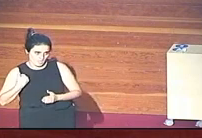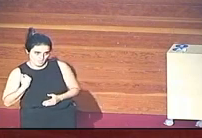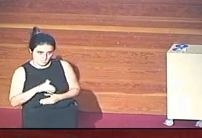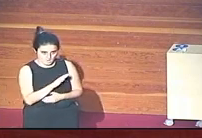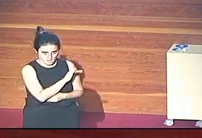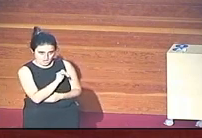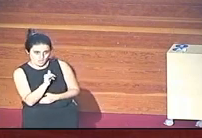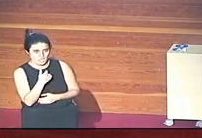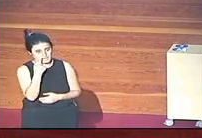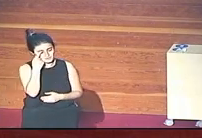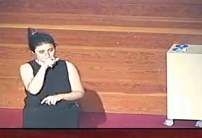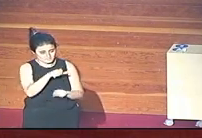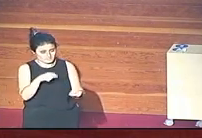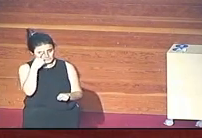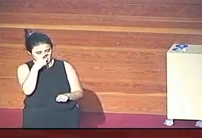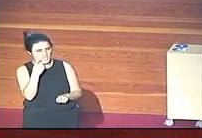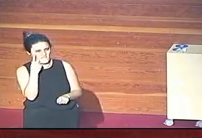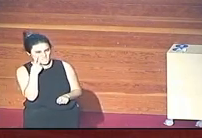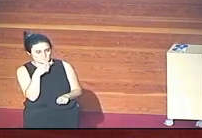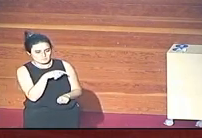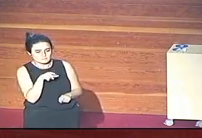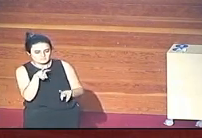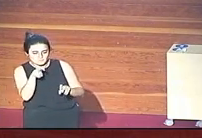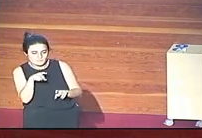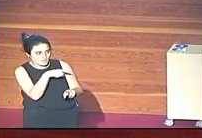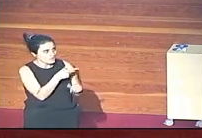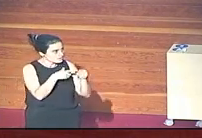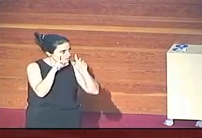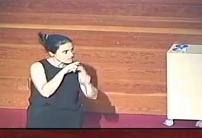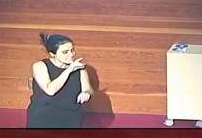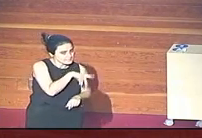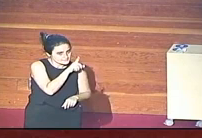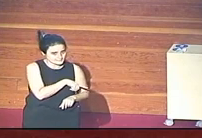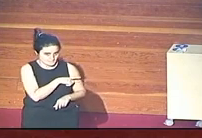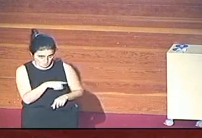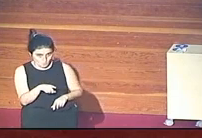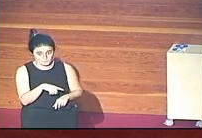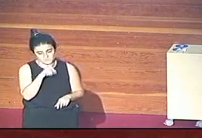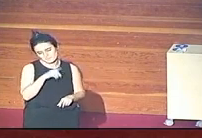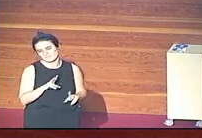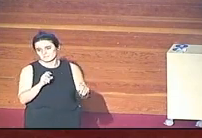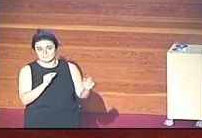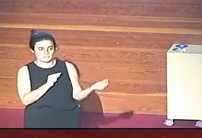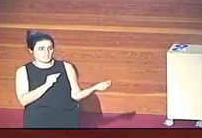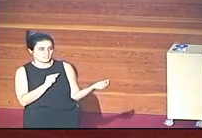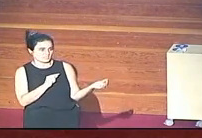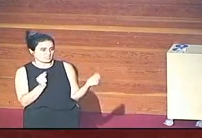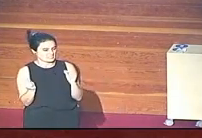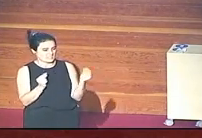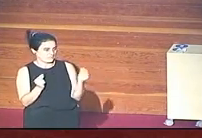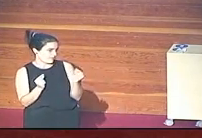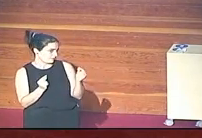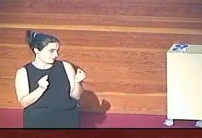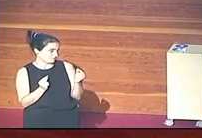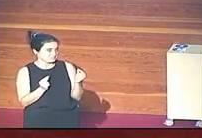identificados a quién se le puede dar voz y a quién no y no caer en debates qué bueno que a día de